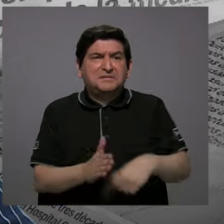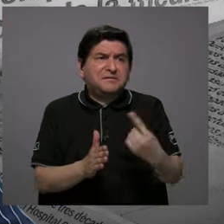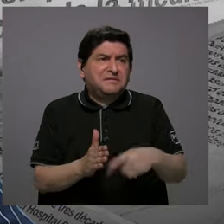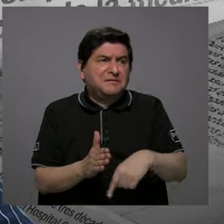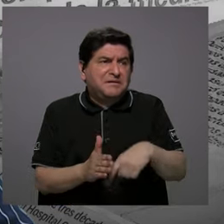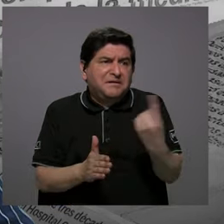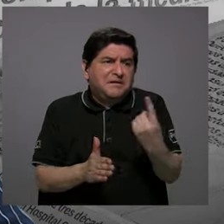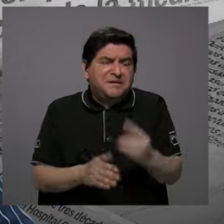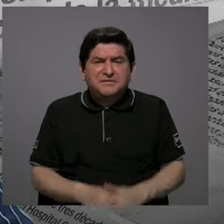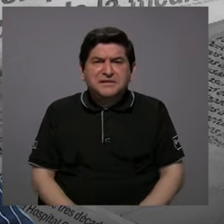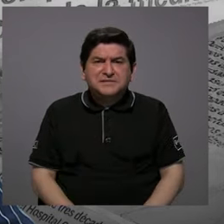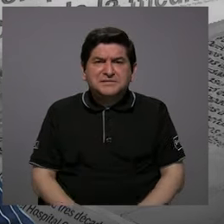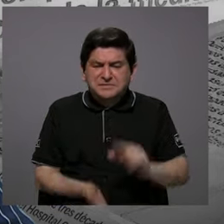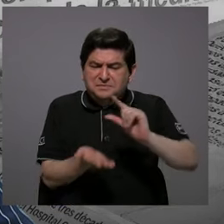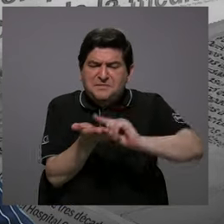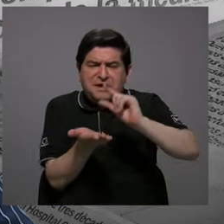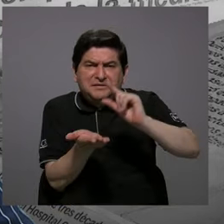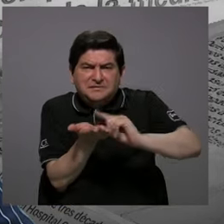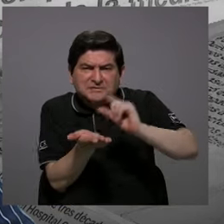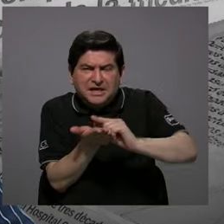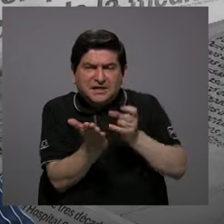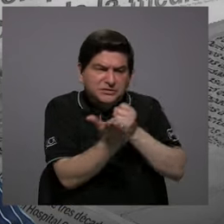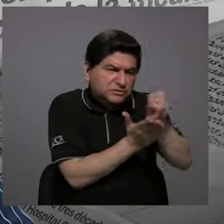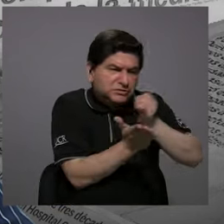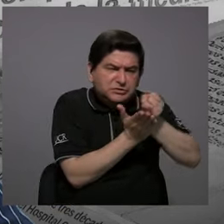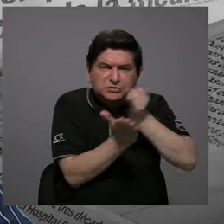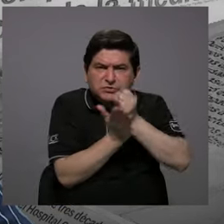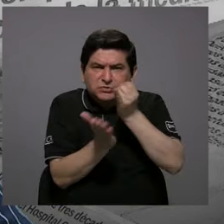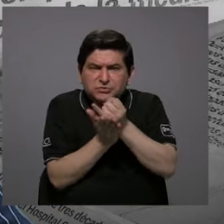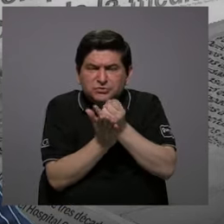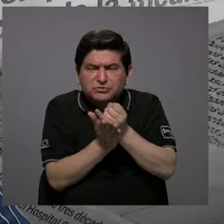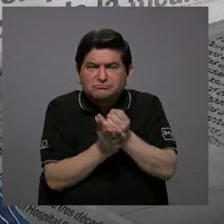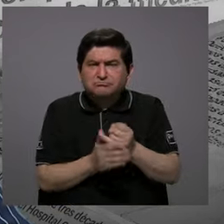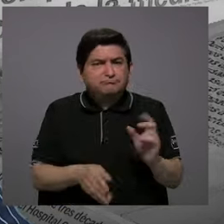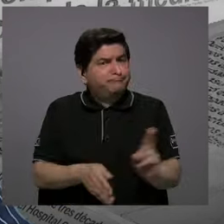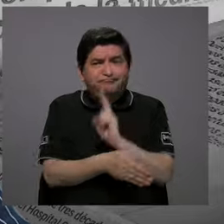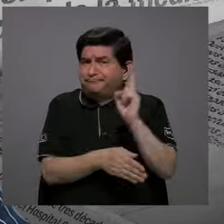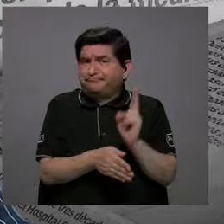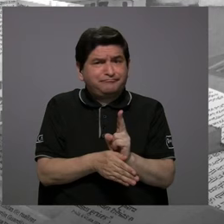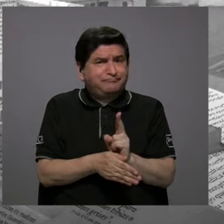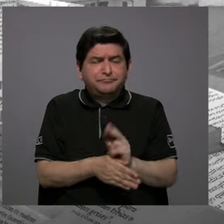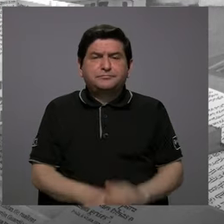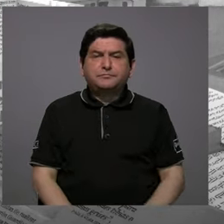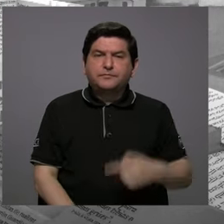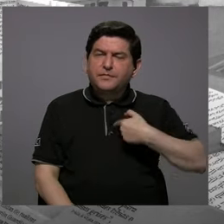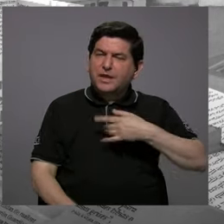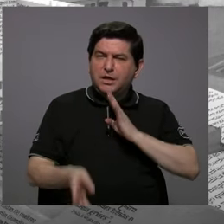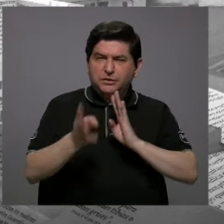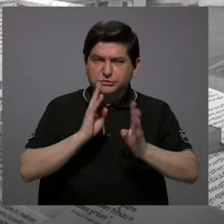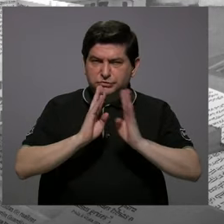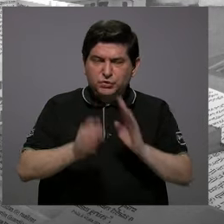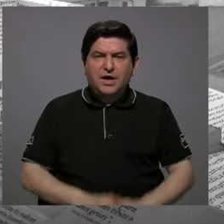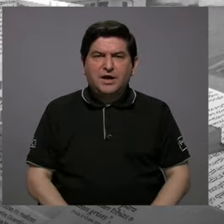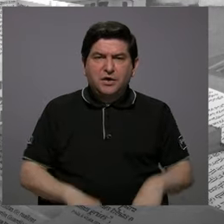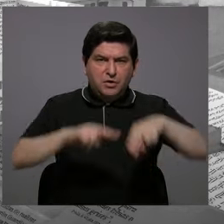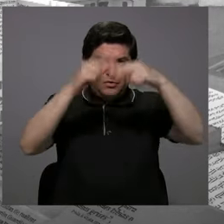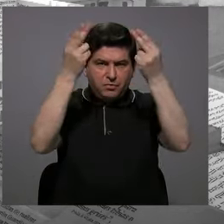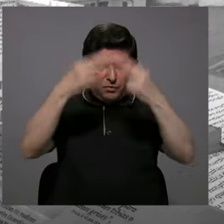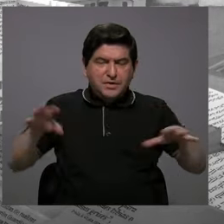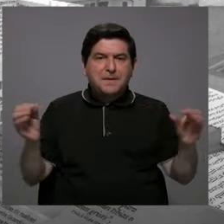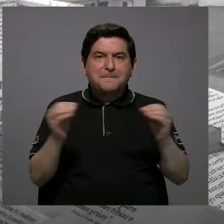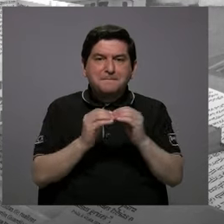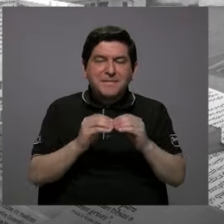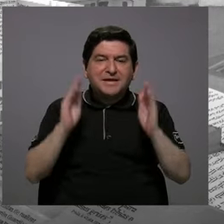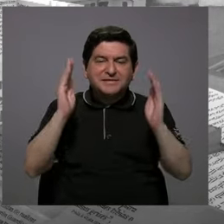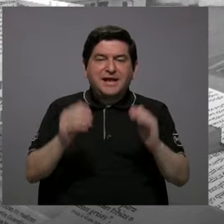este hacer tesis investigaciones Se acude a ellos Bueno yo lo que hablo de que internet es mucho más que